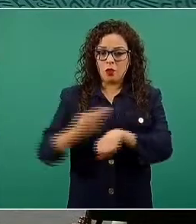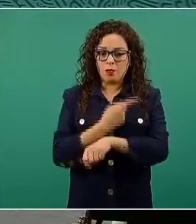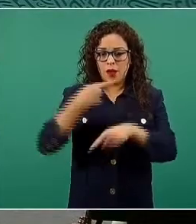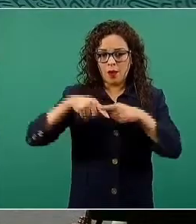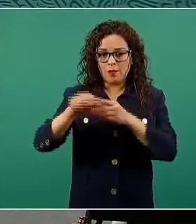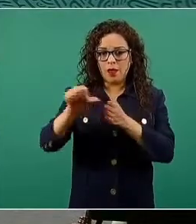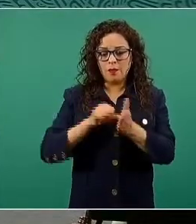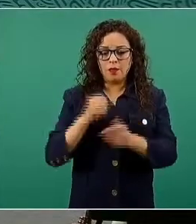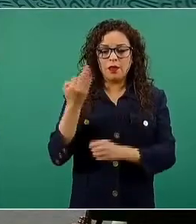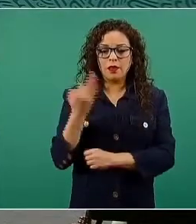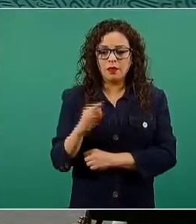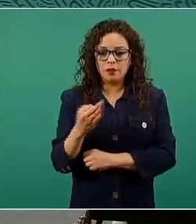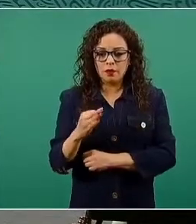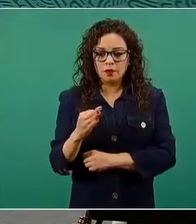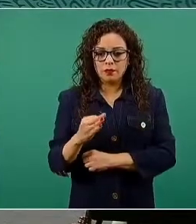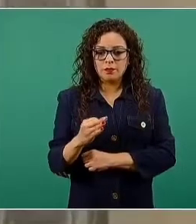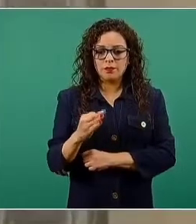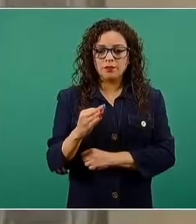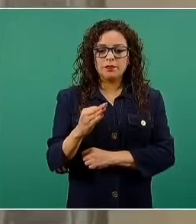sí